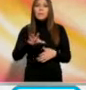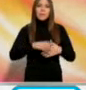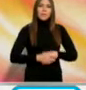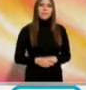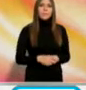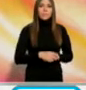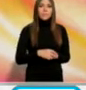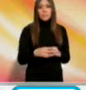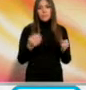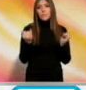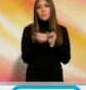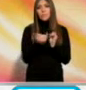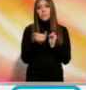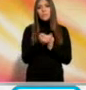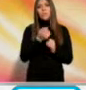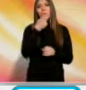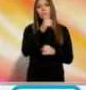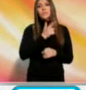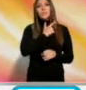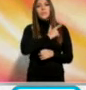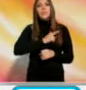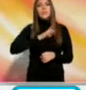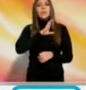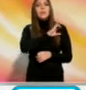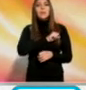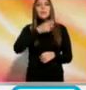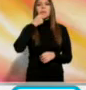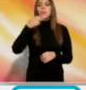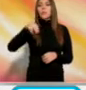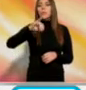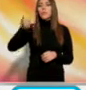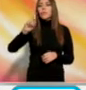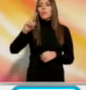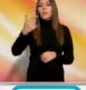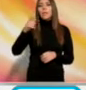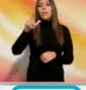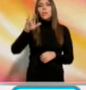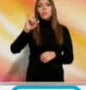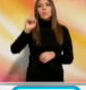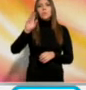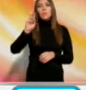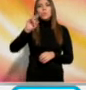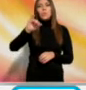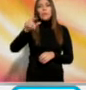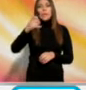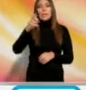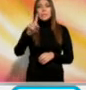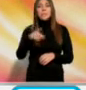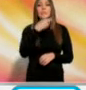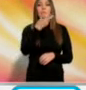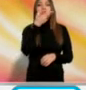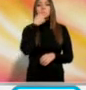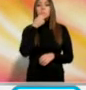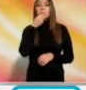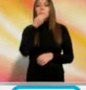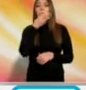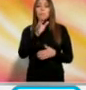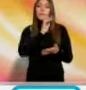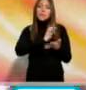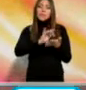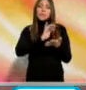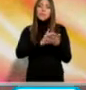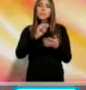que ver también con su fascinación por Jorge Luis Borges. Él fue un gran lector y un gran admirador de Borges.